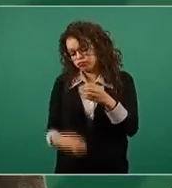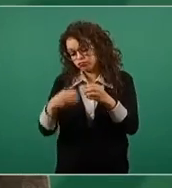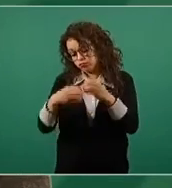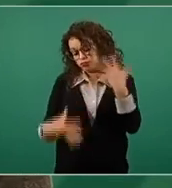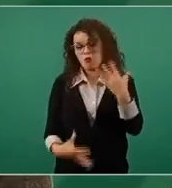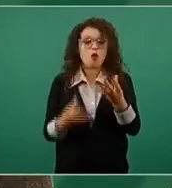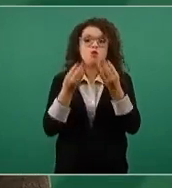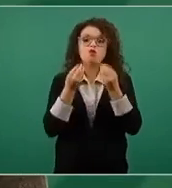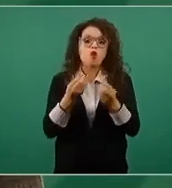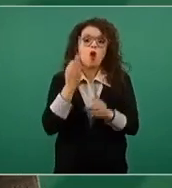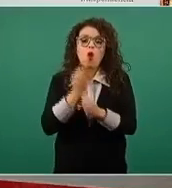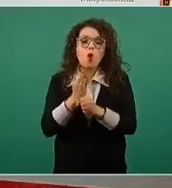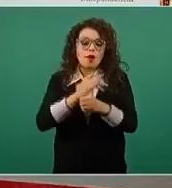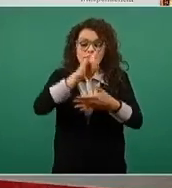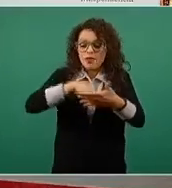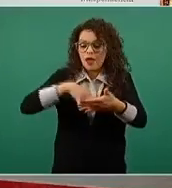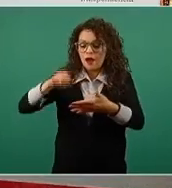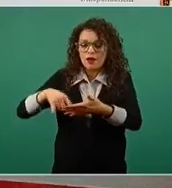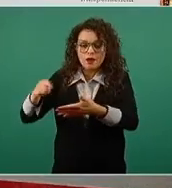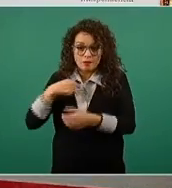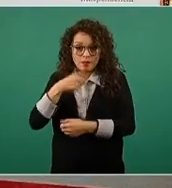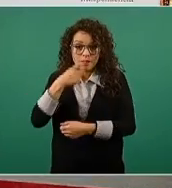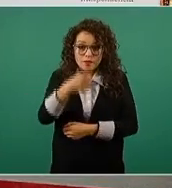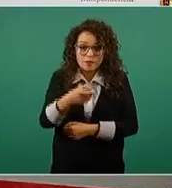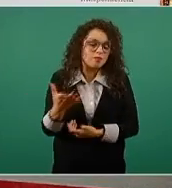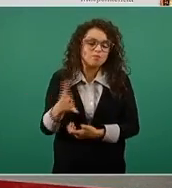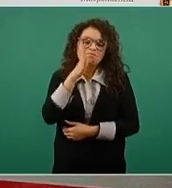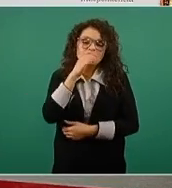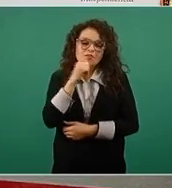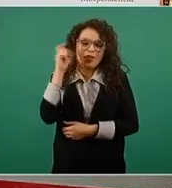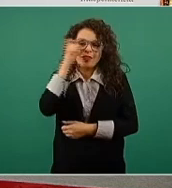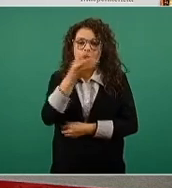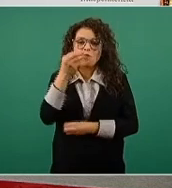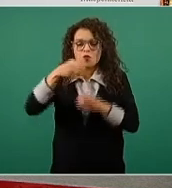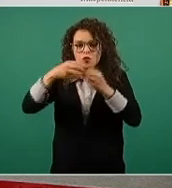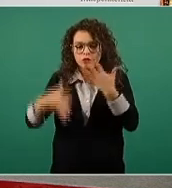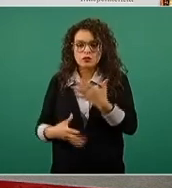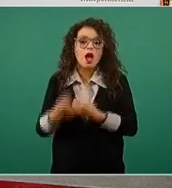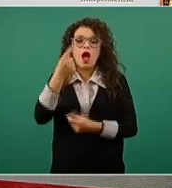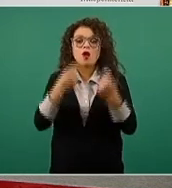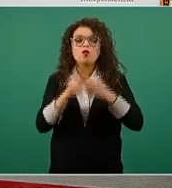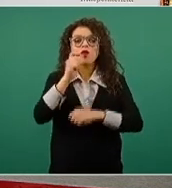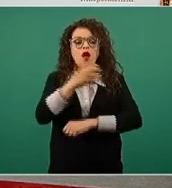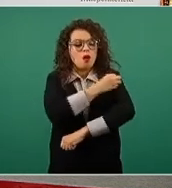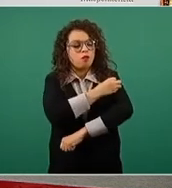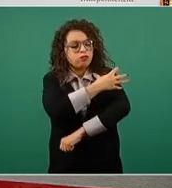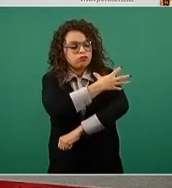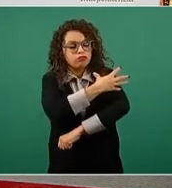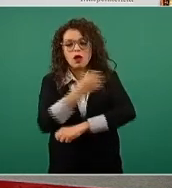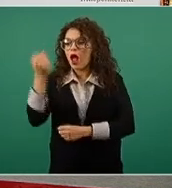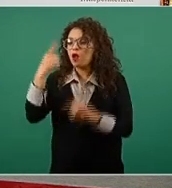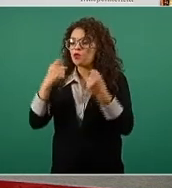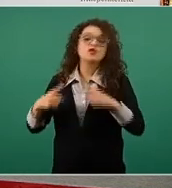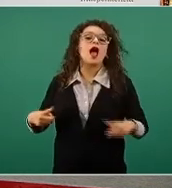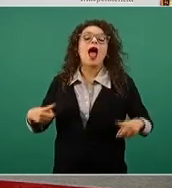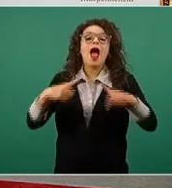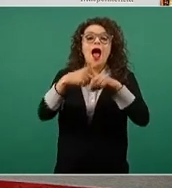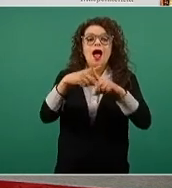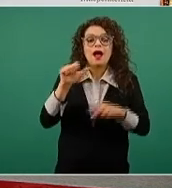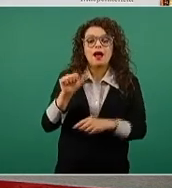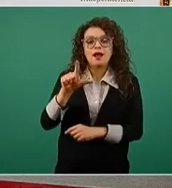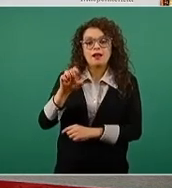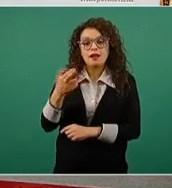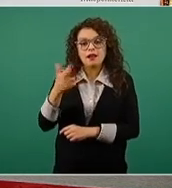son, porque son extraordinariamente diversas. Algunas son inflamatorias, algunas son alérgicas, y son de muchos tipos, algunas